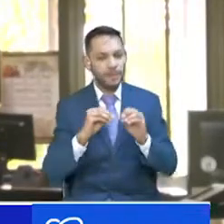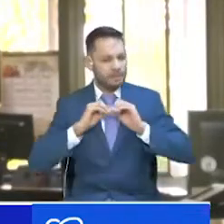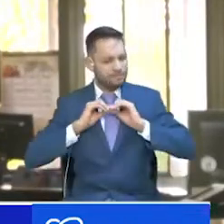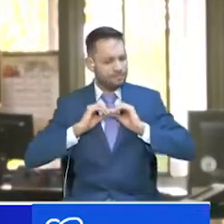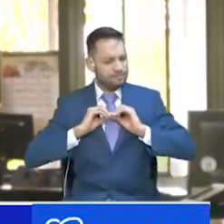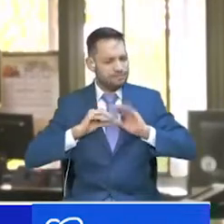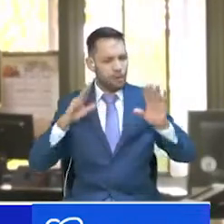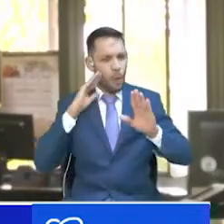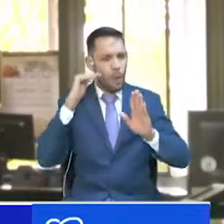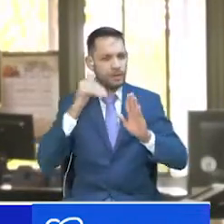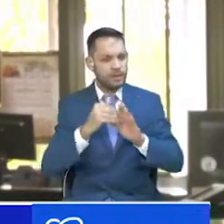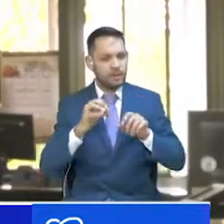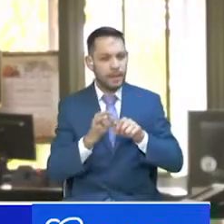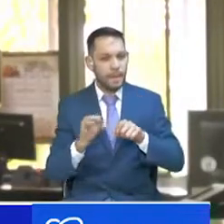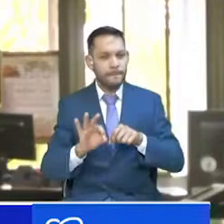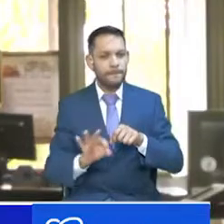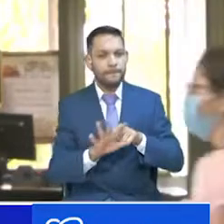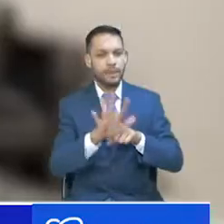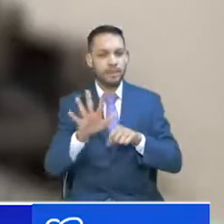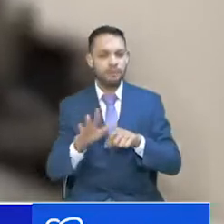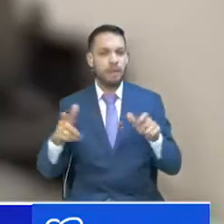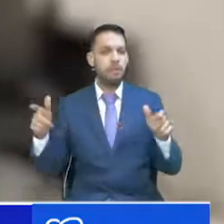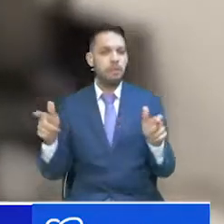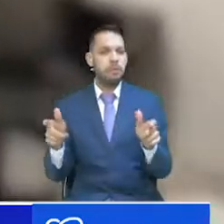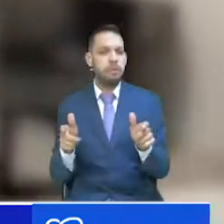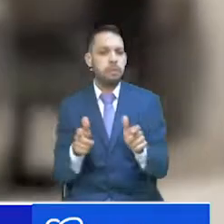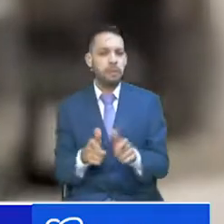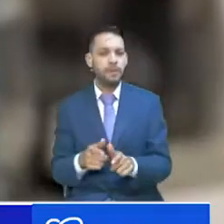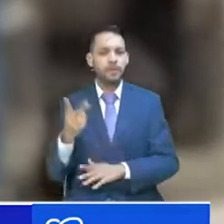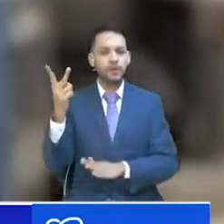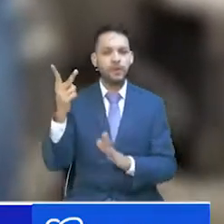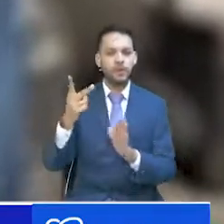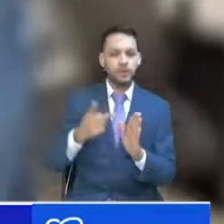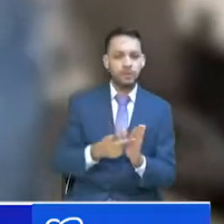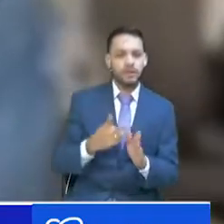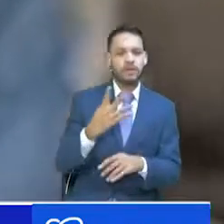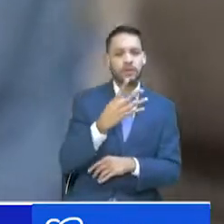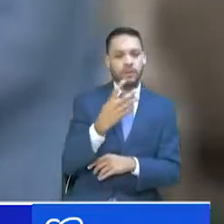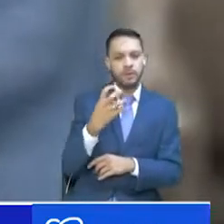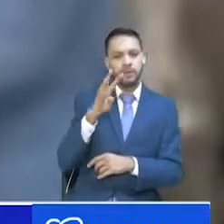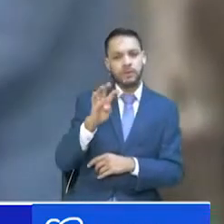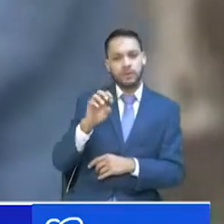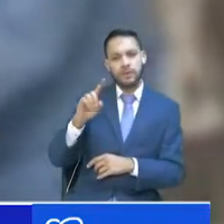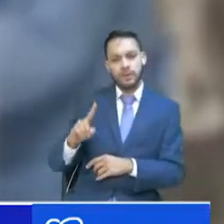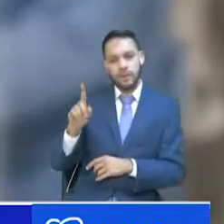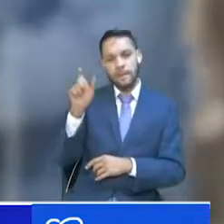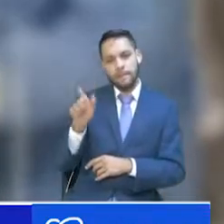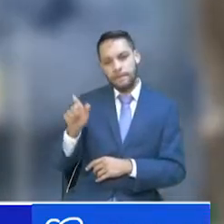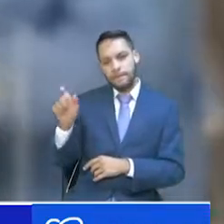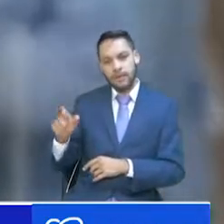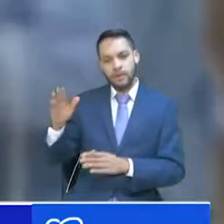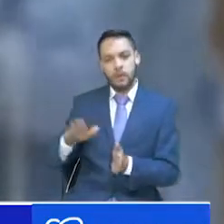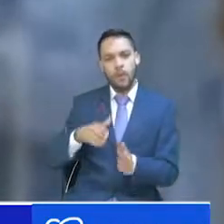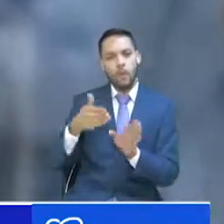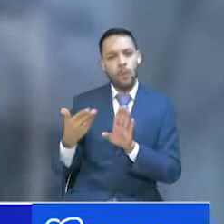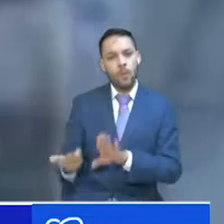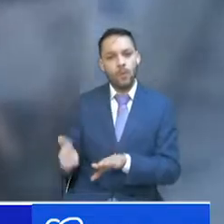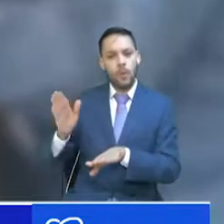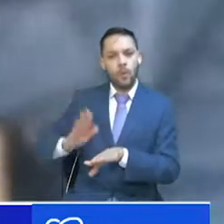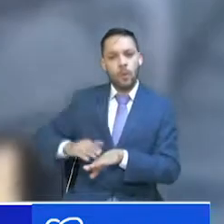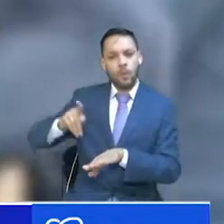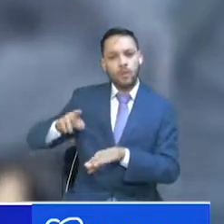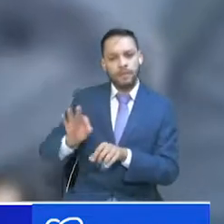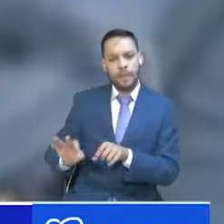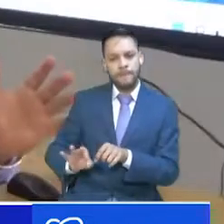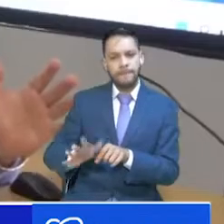contagios o una nueva ola es cada vez menor dos mil 491 personas fallecieron en risaralda hasta hoy a causa de la pandemia más